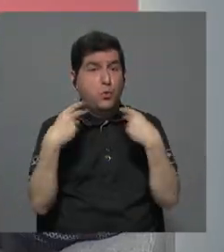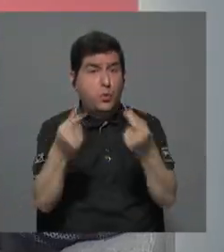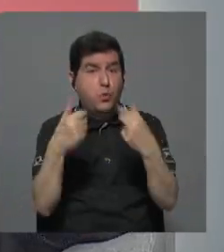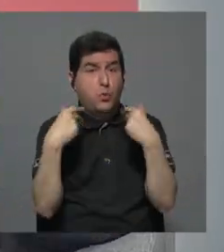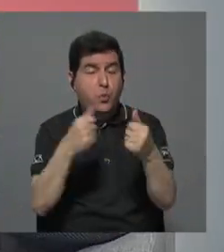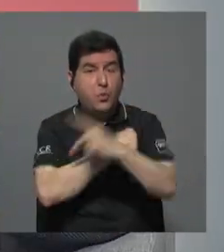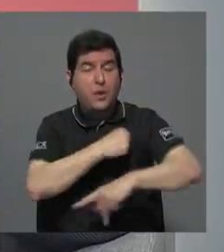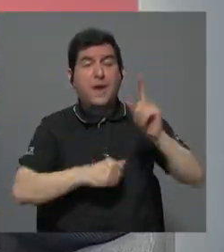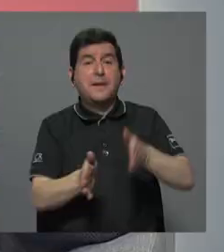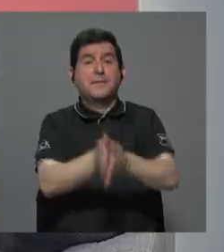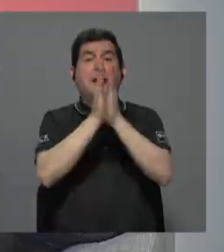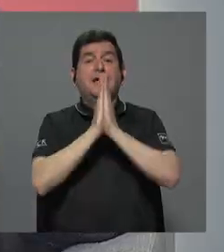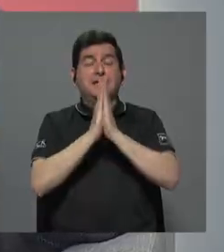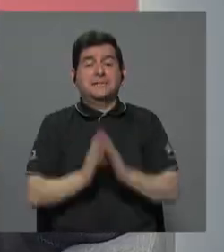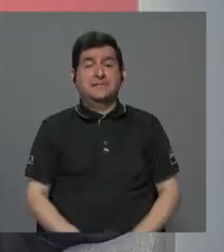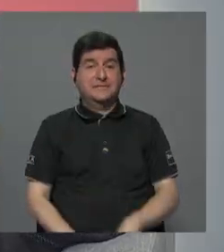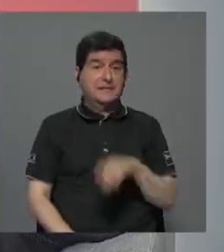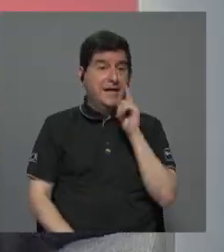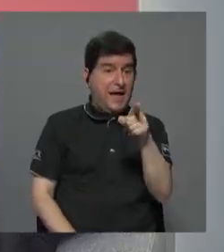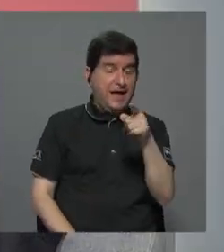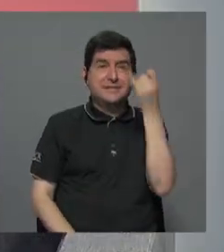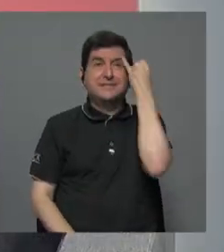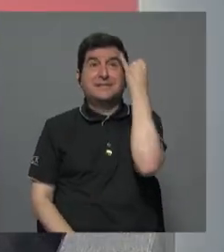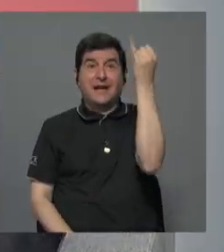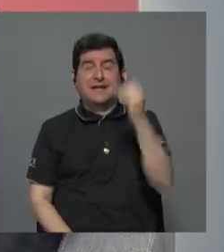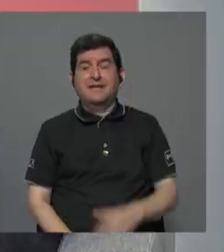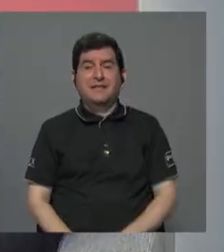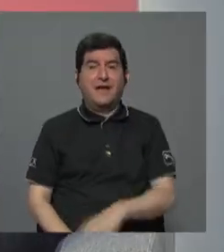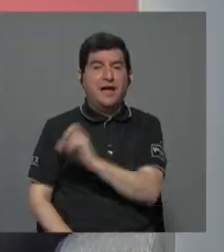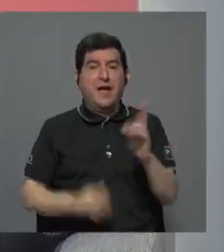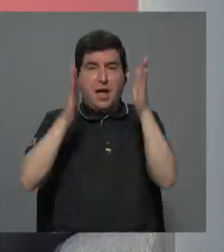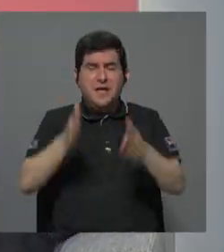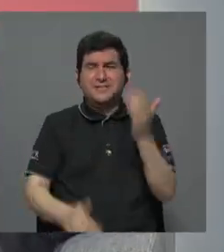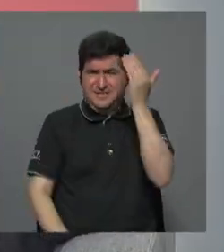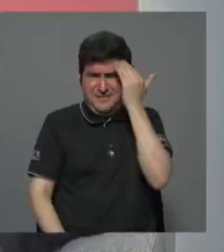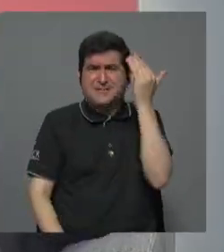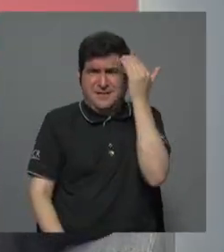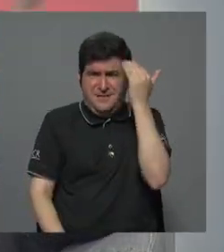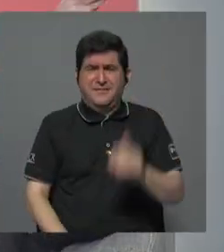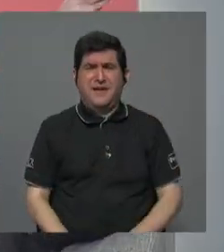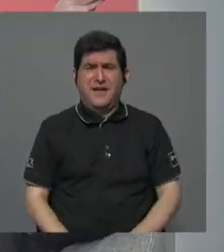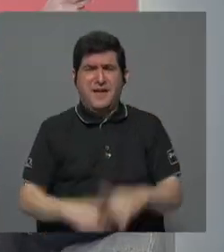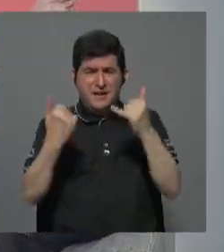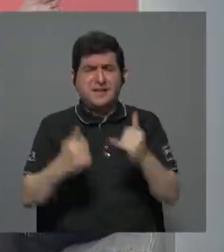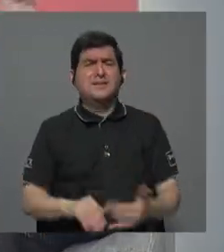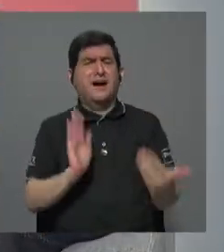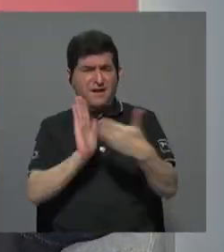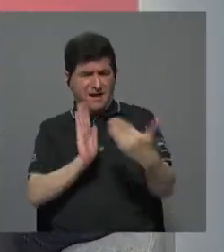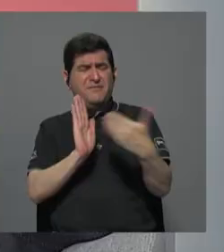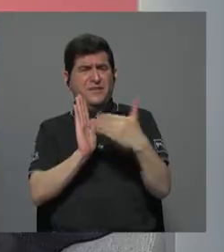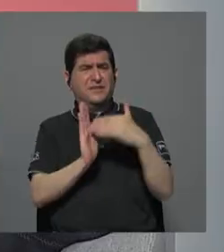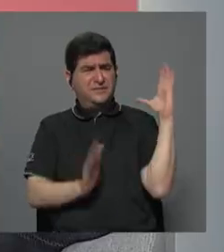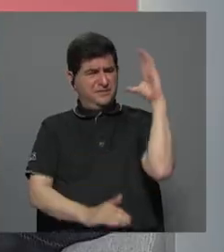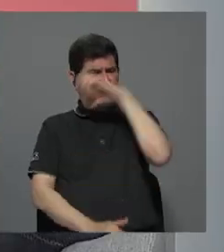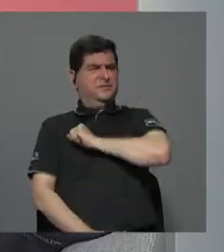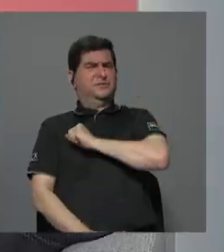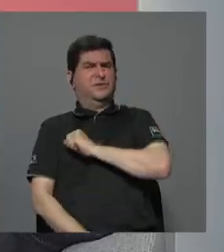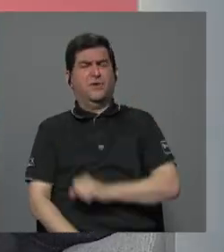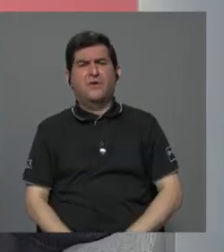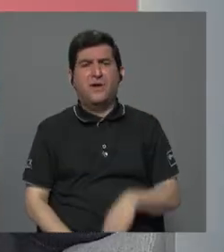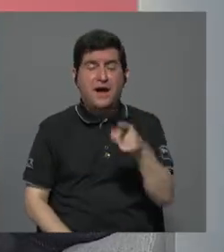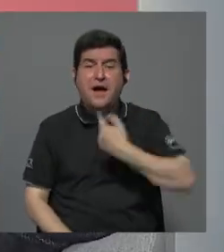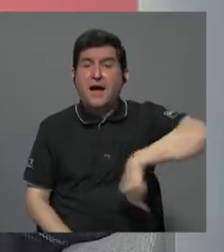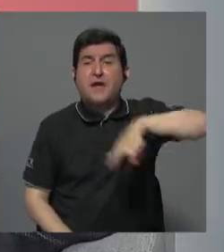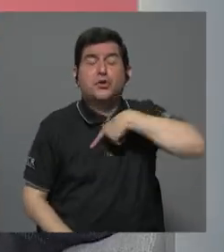que el país lo pide esas son esos son los conceptos y los costarricenses lo saben los costarricenses lo están padeciendo y el aire